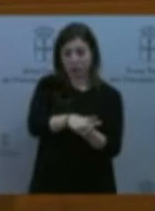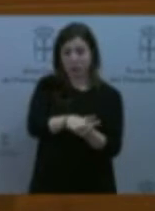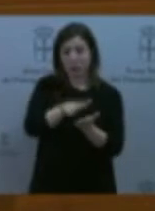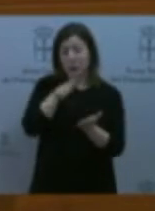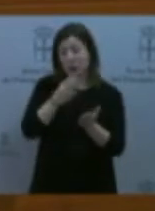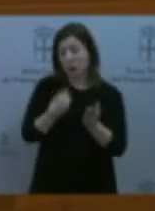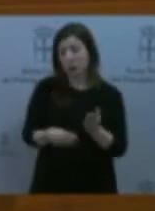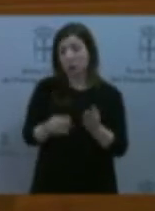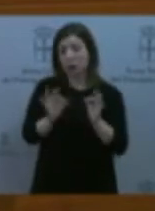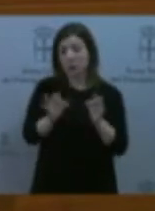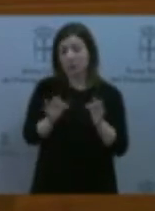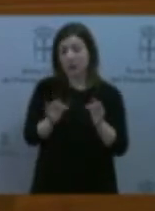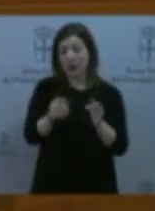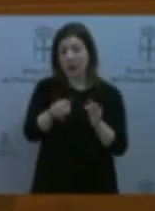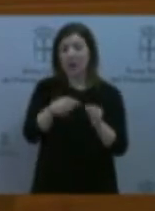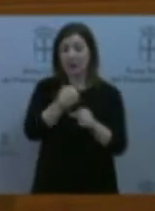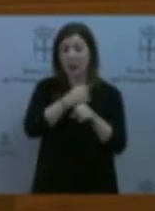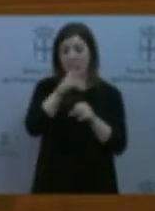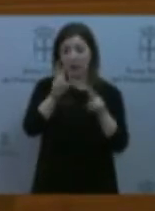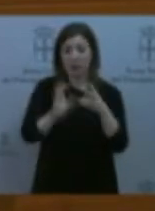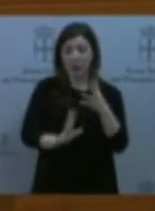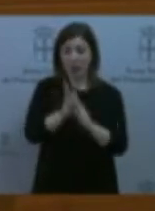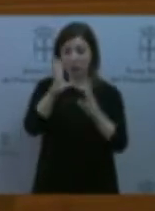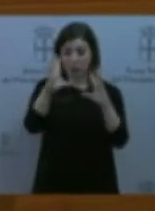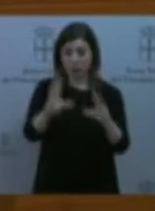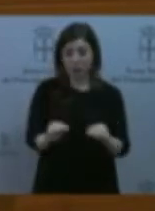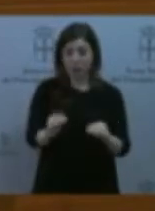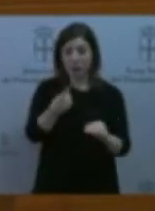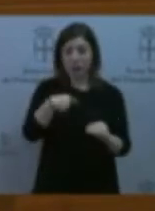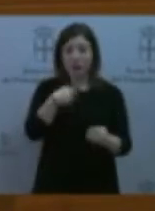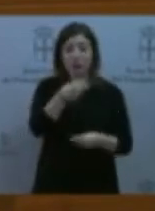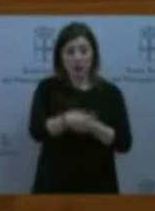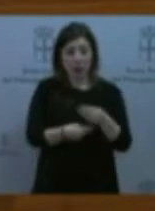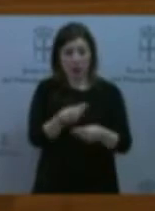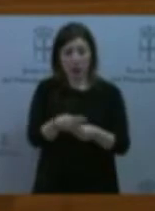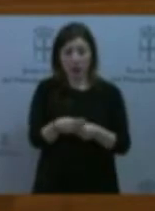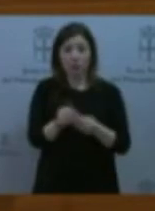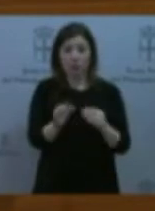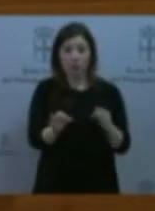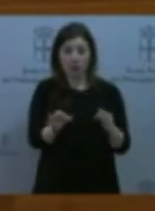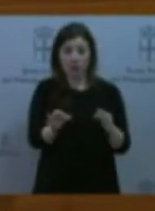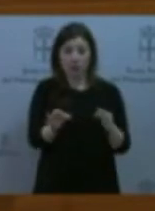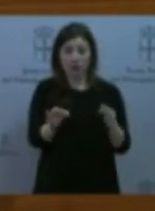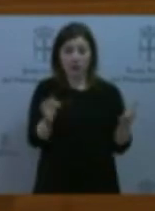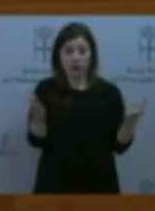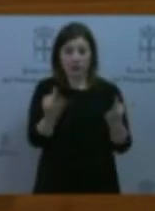ladera, hicimos una restauración hidrológica forestal. Supuso una inversión de $500.000 de